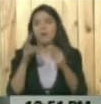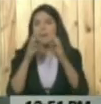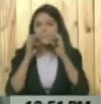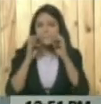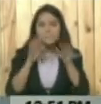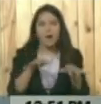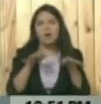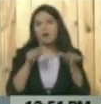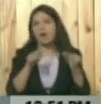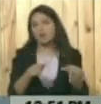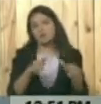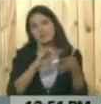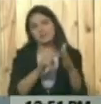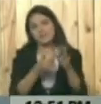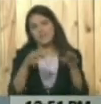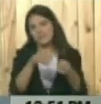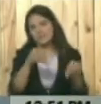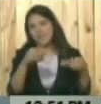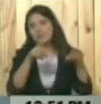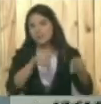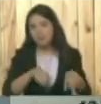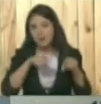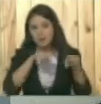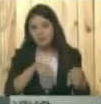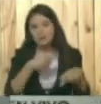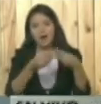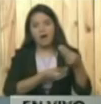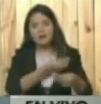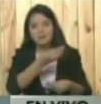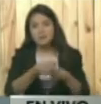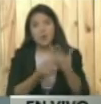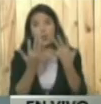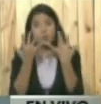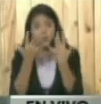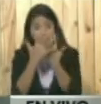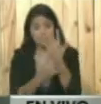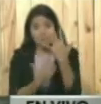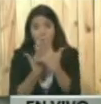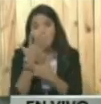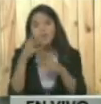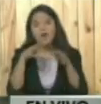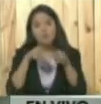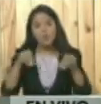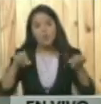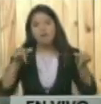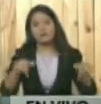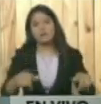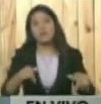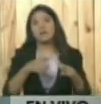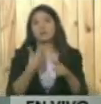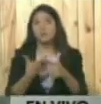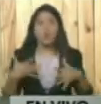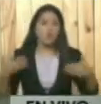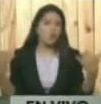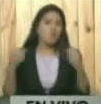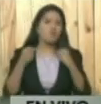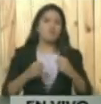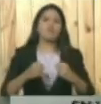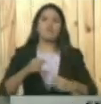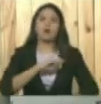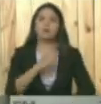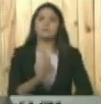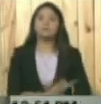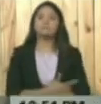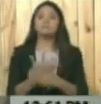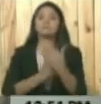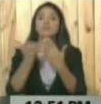el milagro que significa producir, crear con nuestras manos, con la tierra. Así que hemos agarrado con mucha fuerza en